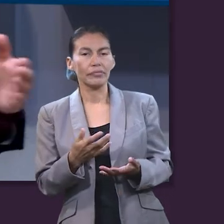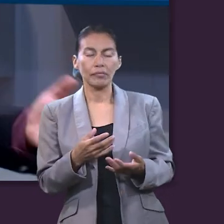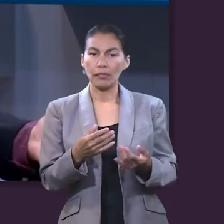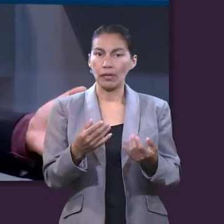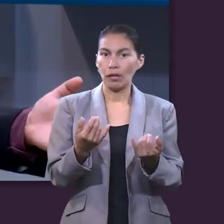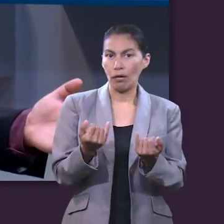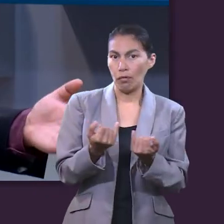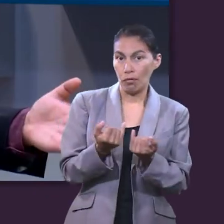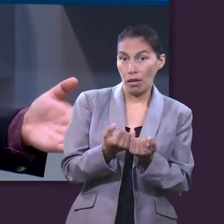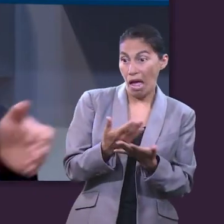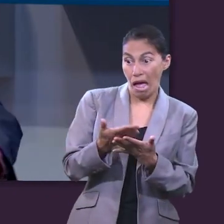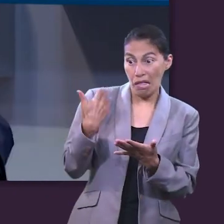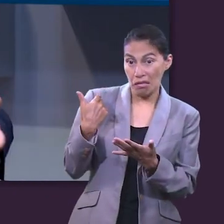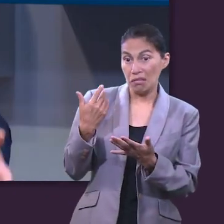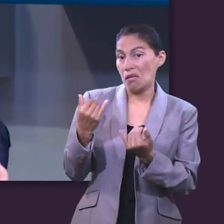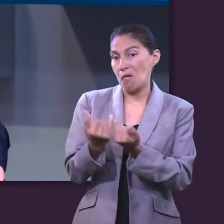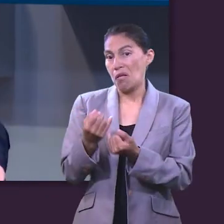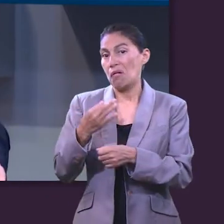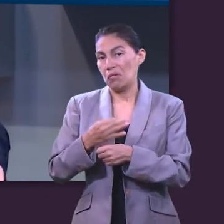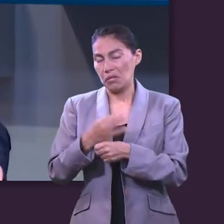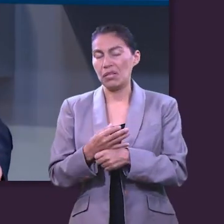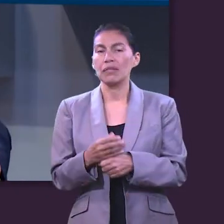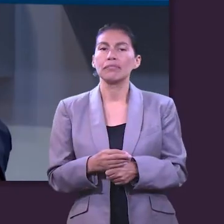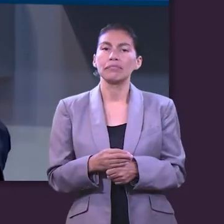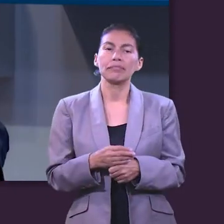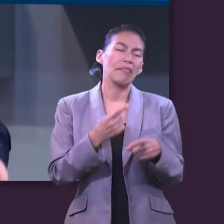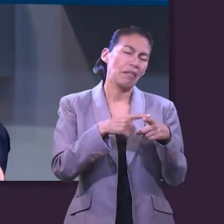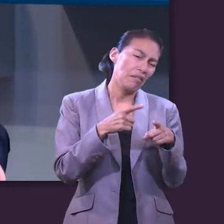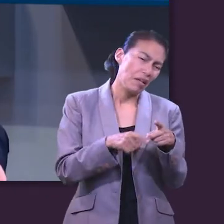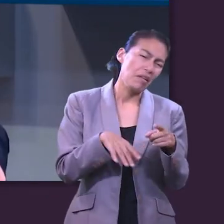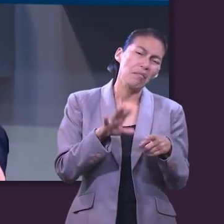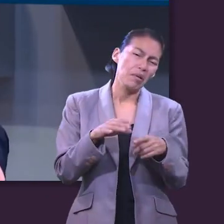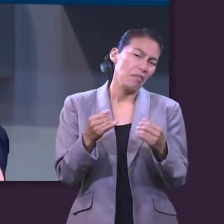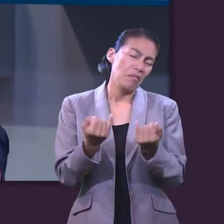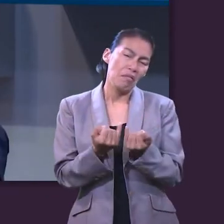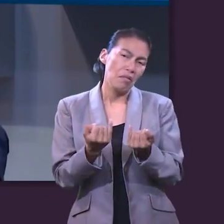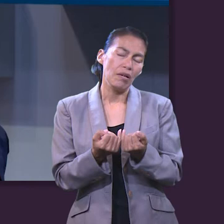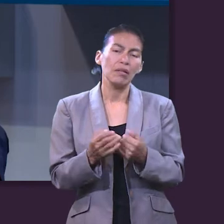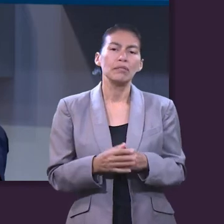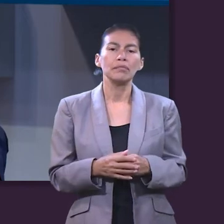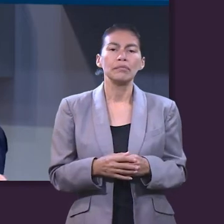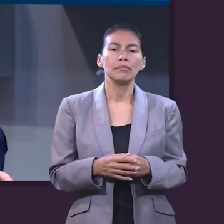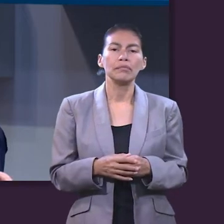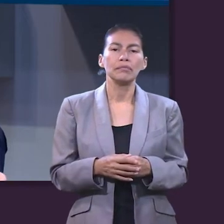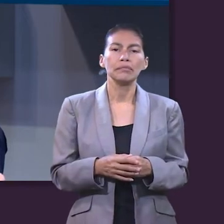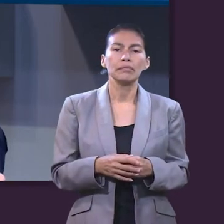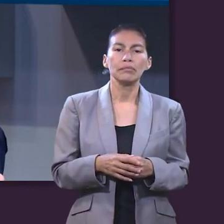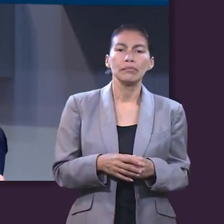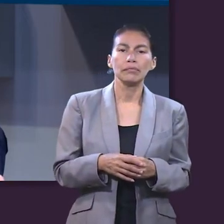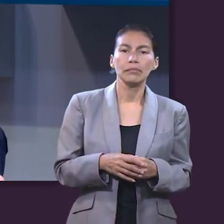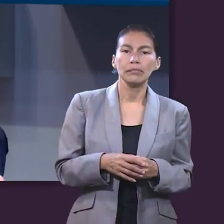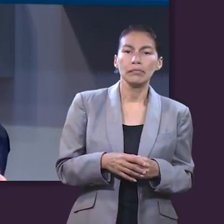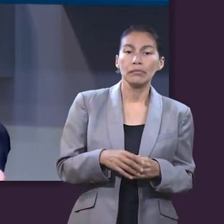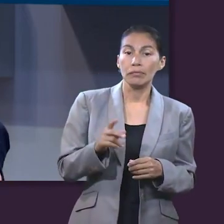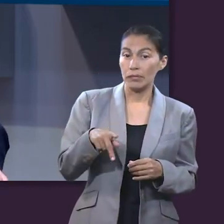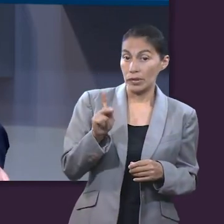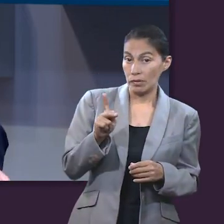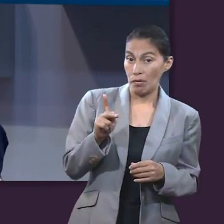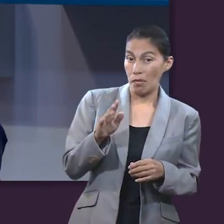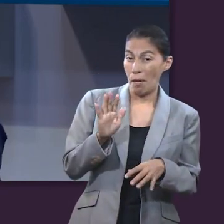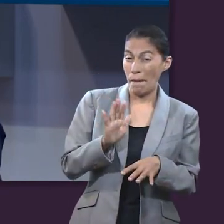existían en la vida de Jesús y existen ahora, ¿no? En una modalidad diferente, pero que de alguna manera todos podemos experimentar.